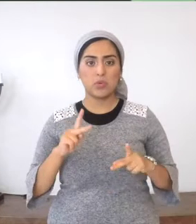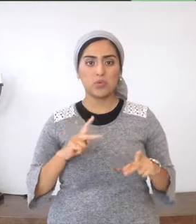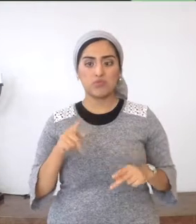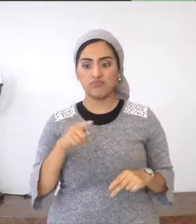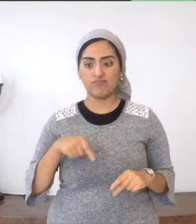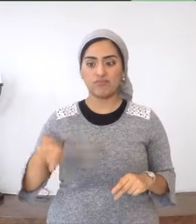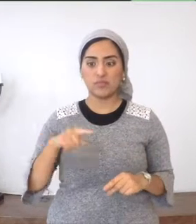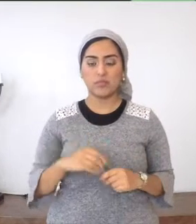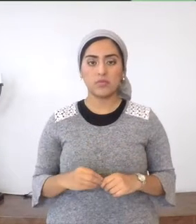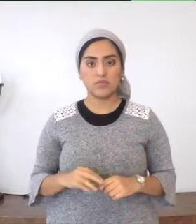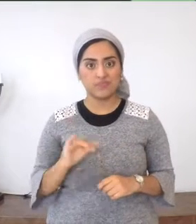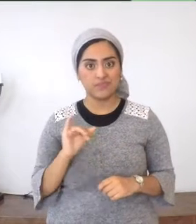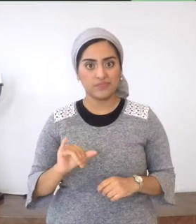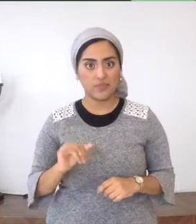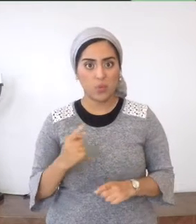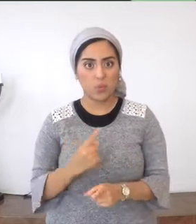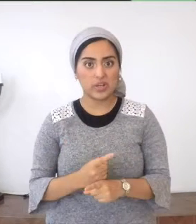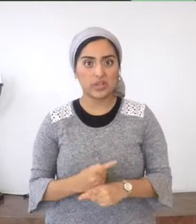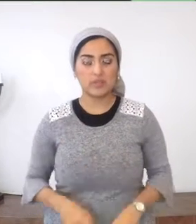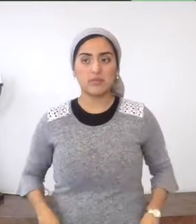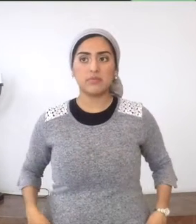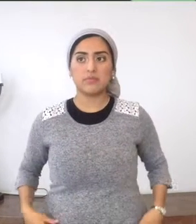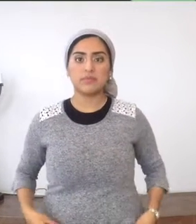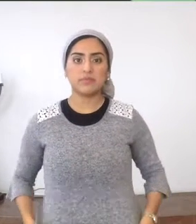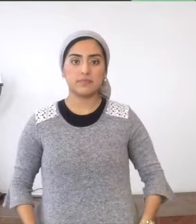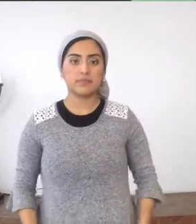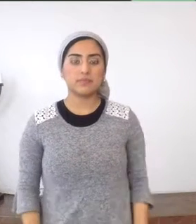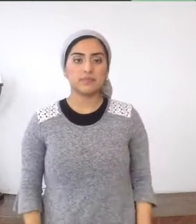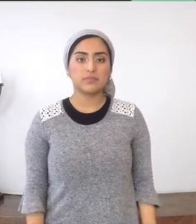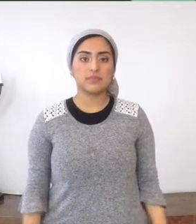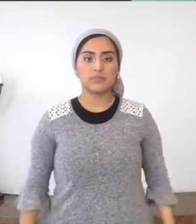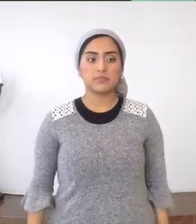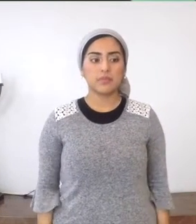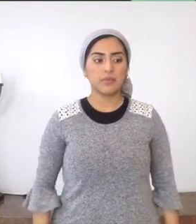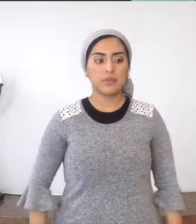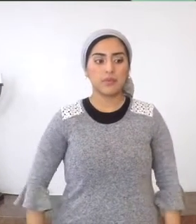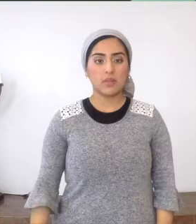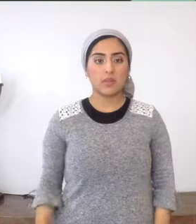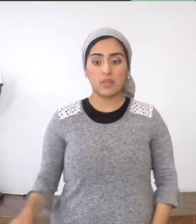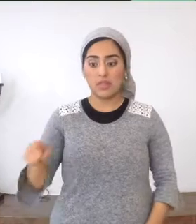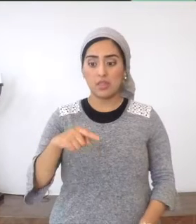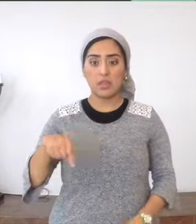Ahí están La cantidad De Yehudim Entonces Increíble ¿No?